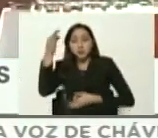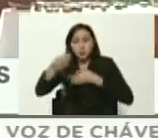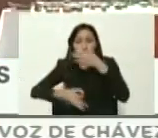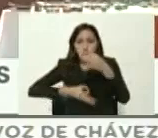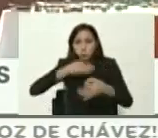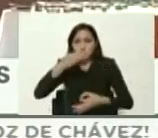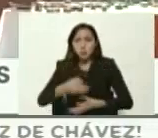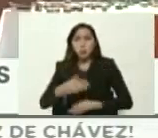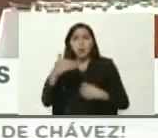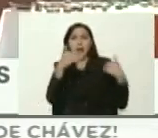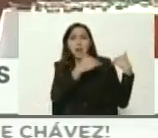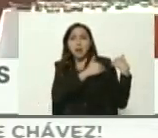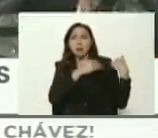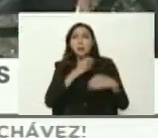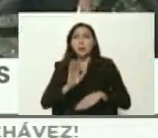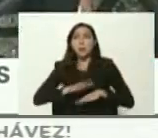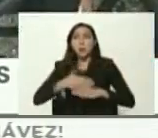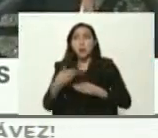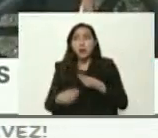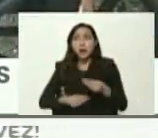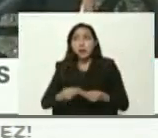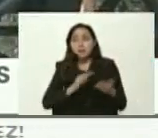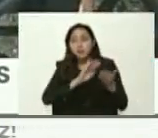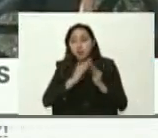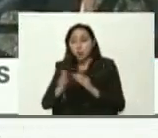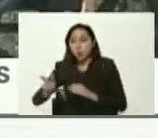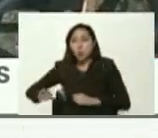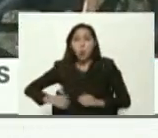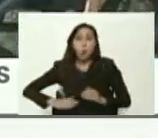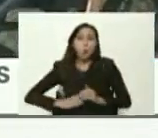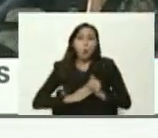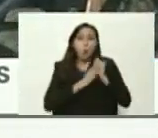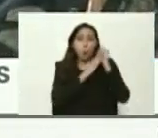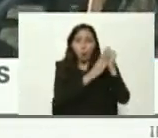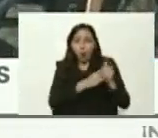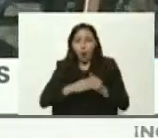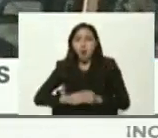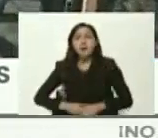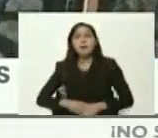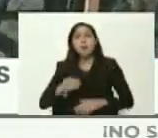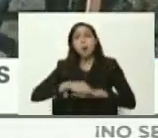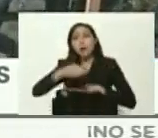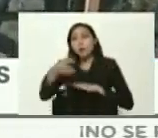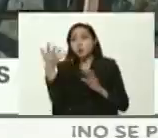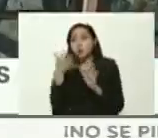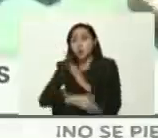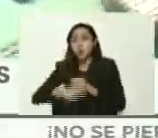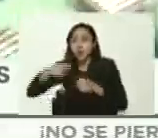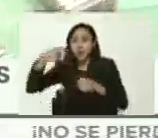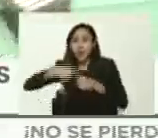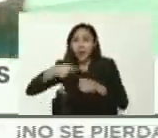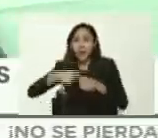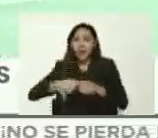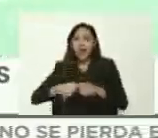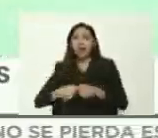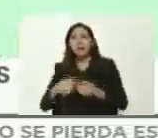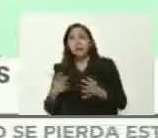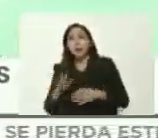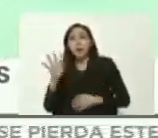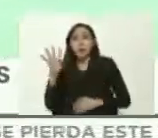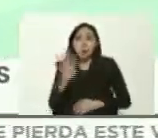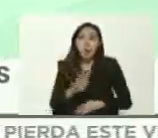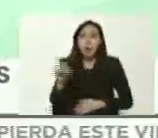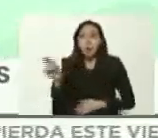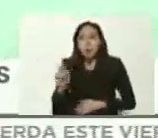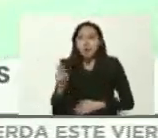de las responsables, no solamente por esta comuna, de la cual es vocera, sino por todo el municipio, del tema del gas, que llegaba cada